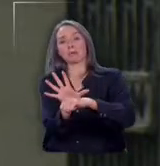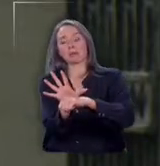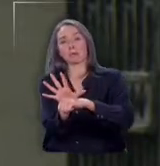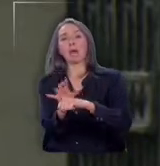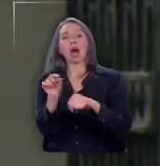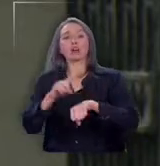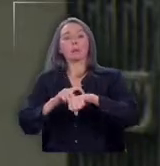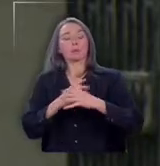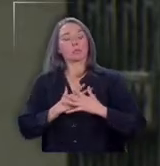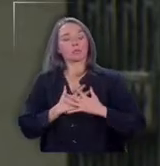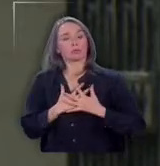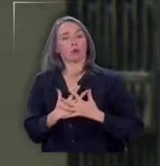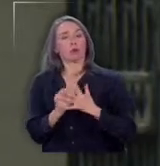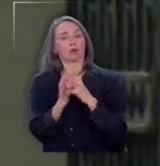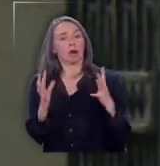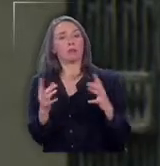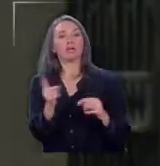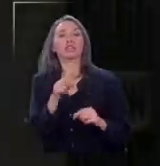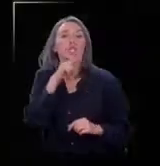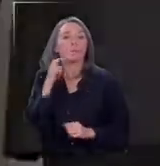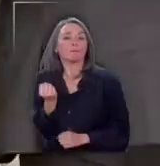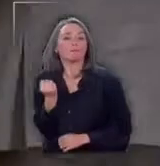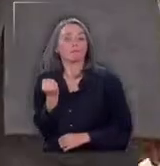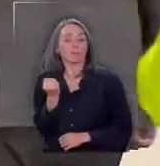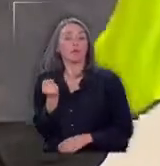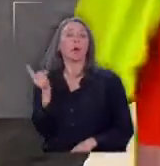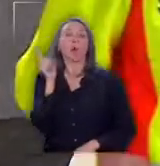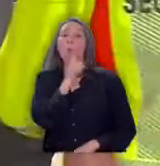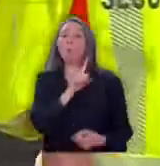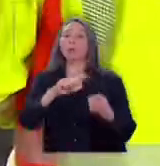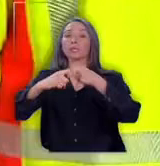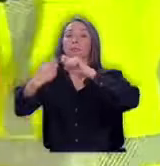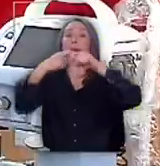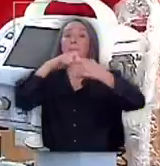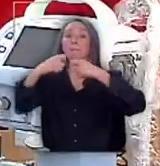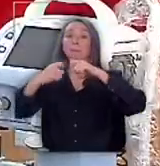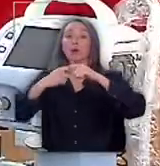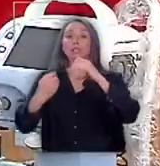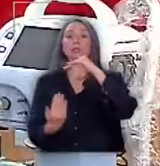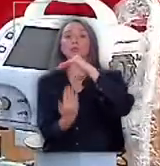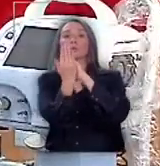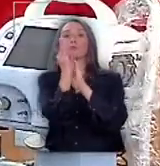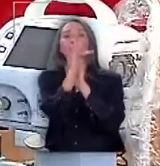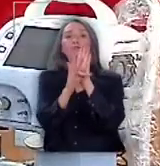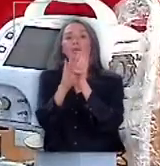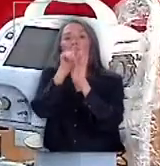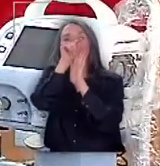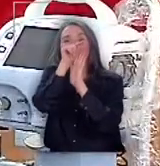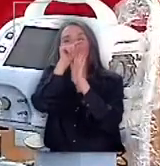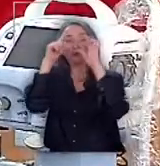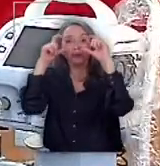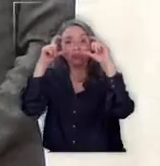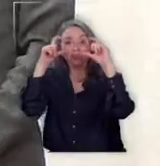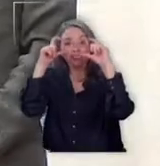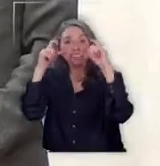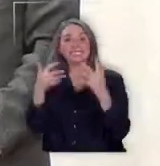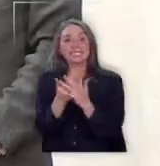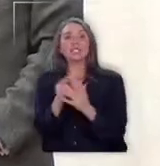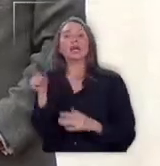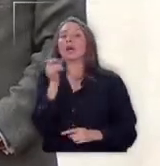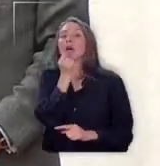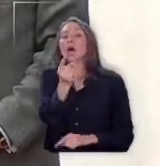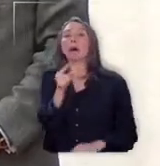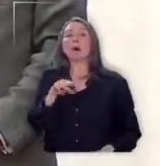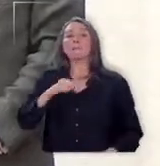momento de la grandeza no el momento de la pequeñez la última polémica surgió en redes sociales en donde se acusó que maalit no